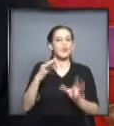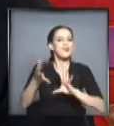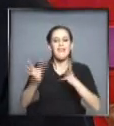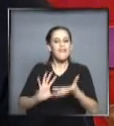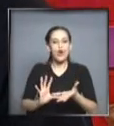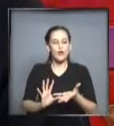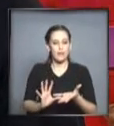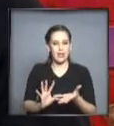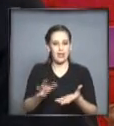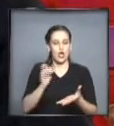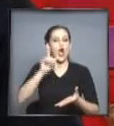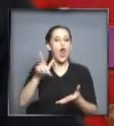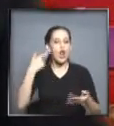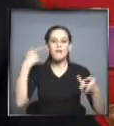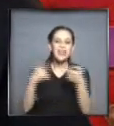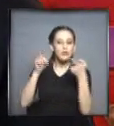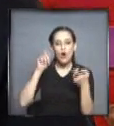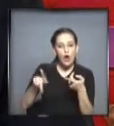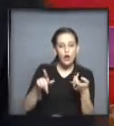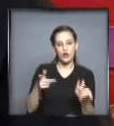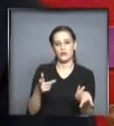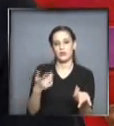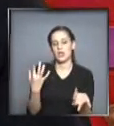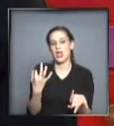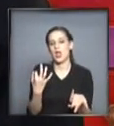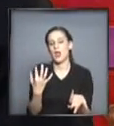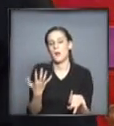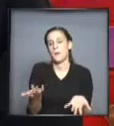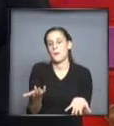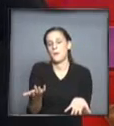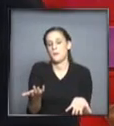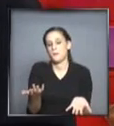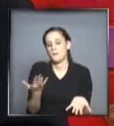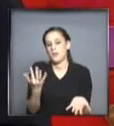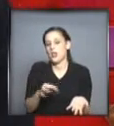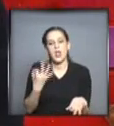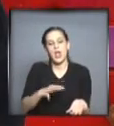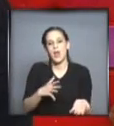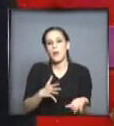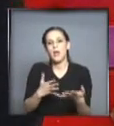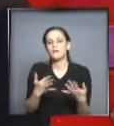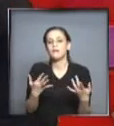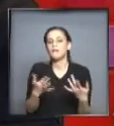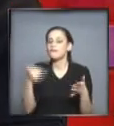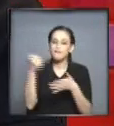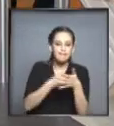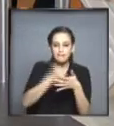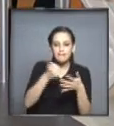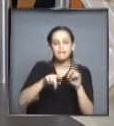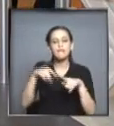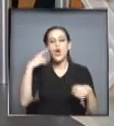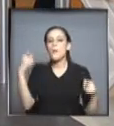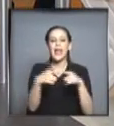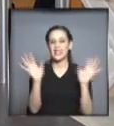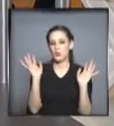pudiéramos alcanzar ese objetivo bailando, seríamos bailarines, etcétera, haríamos lo que fuera necesario para alcanzar ese objetivo. Pero